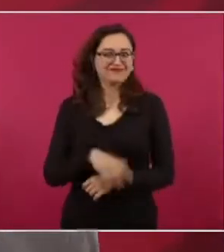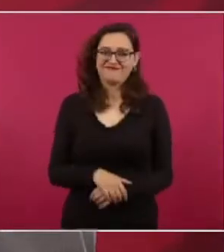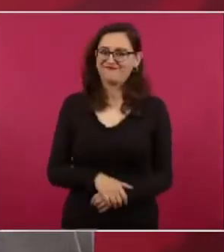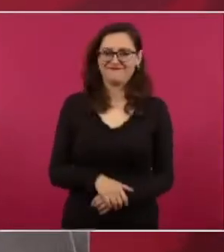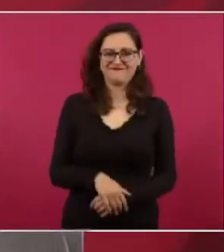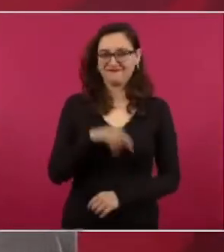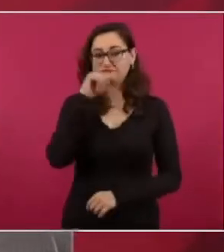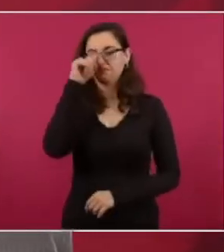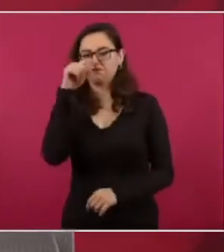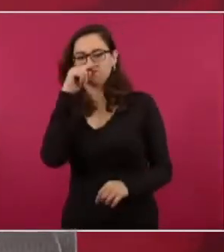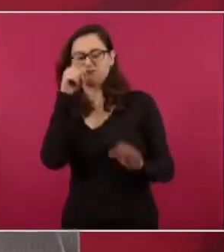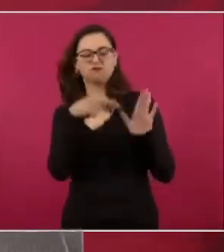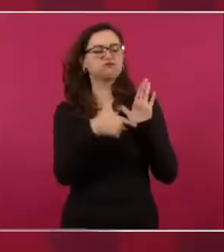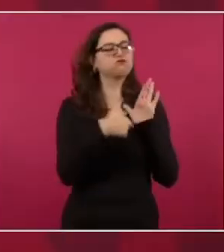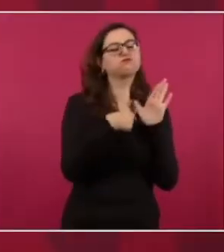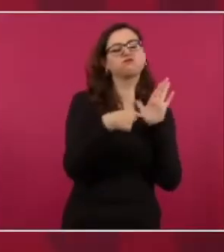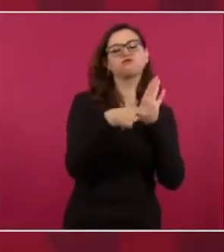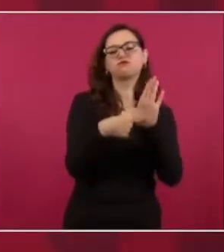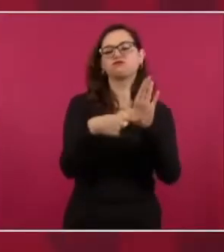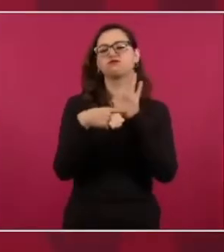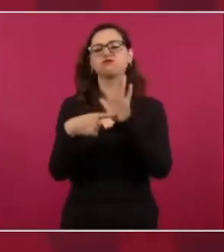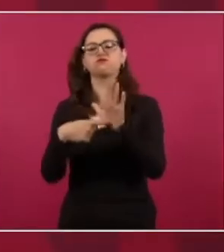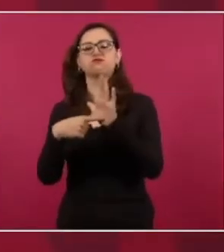O sea,